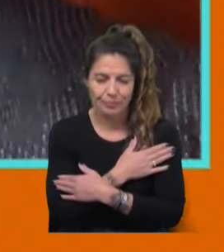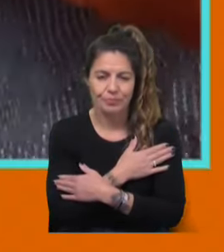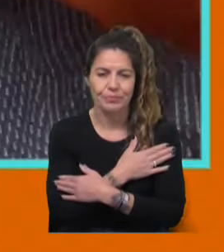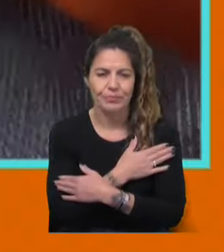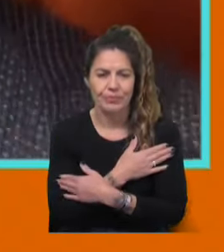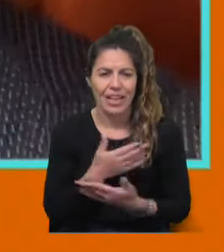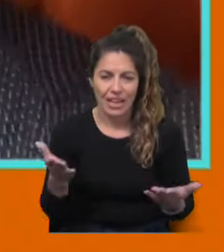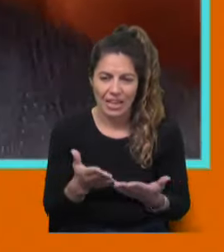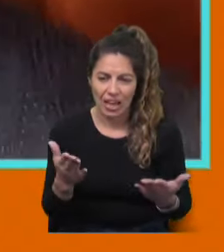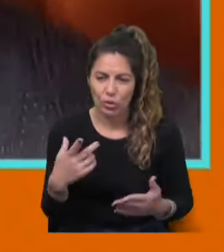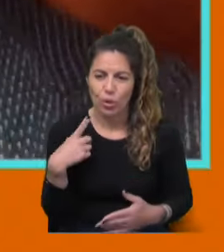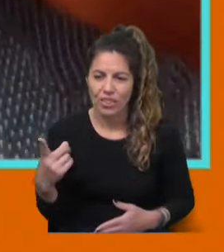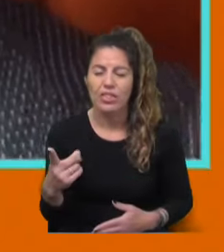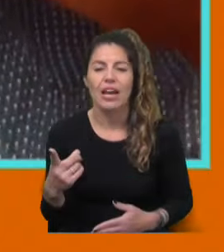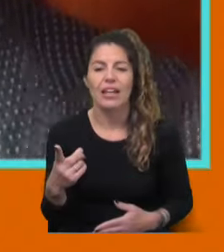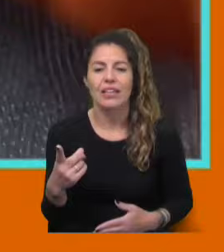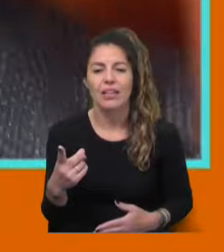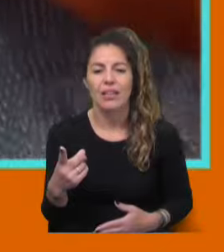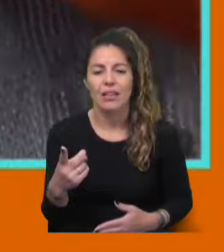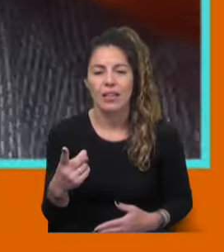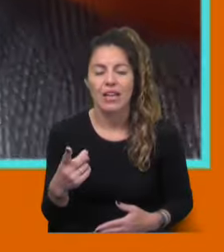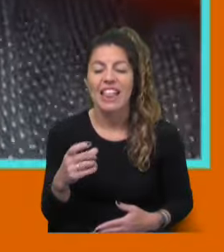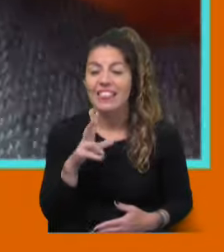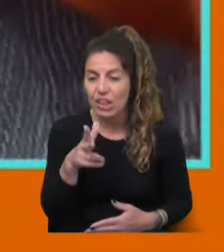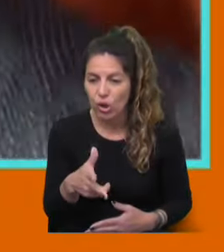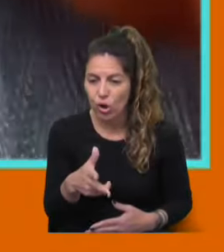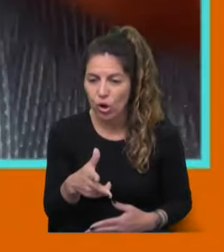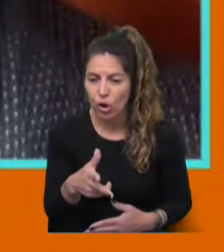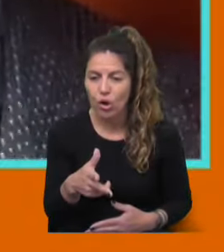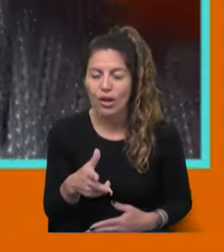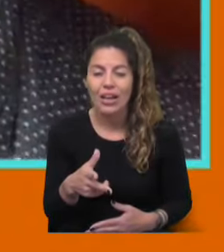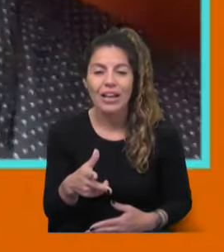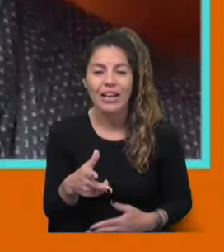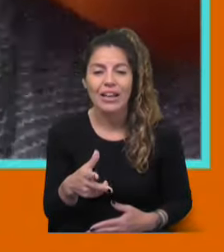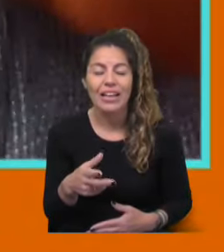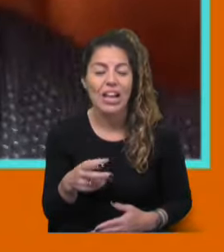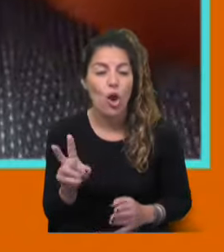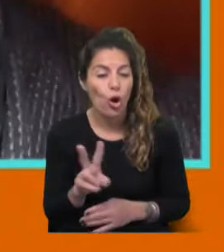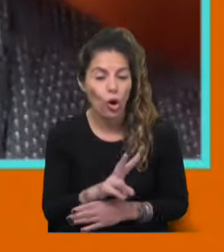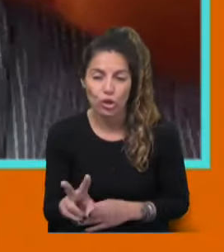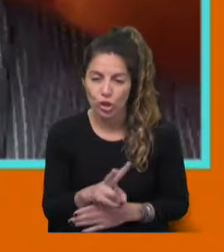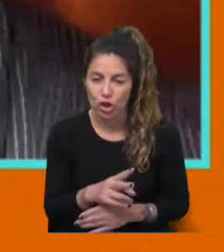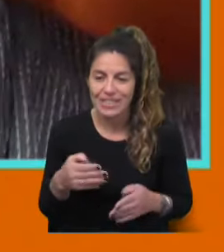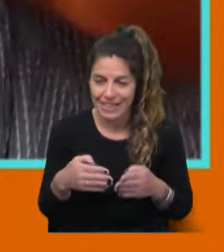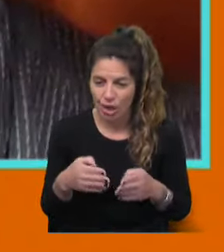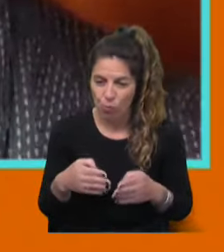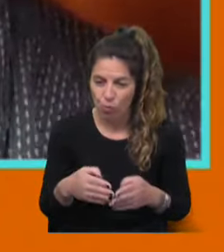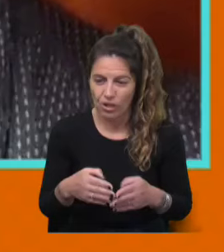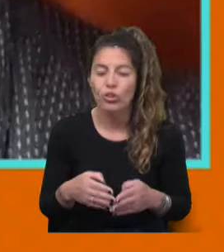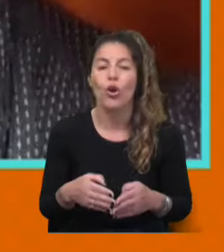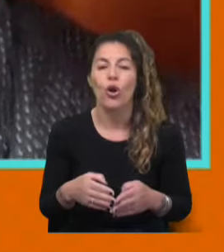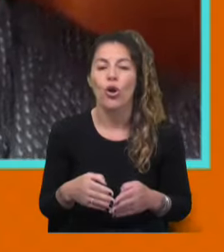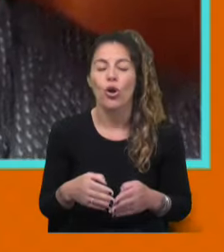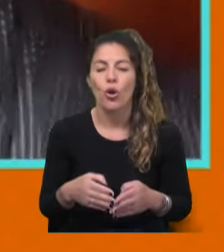actual director Jaime Borgiani, dijo que los controles en el puerto eran